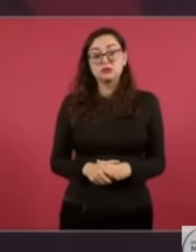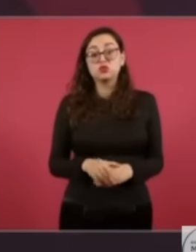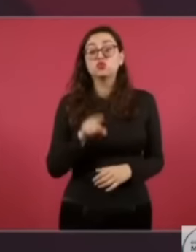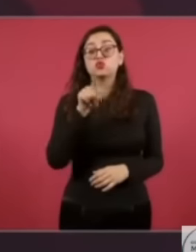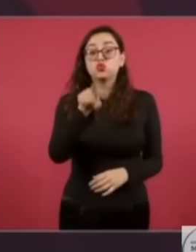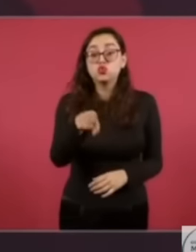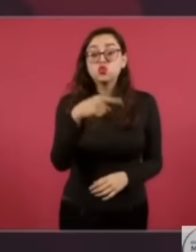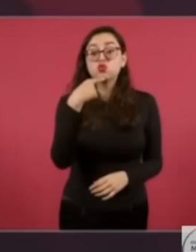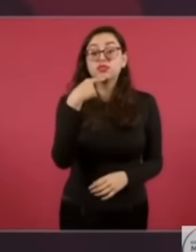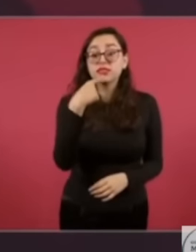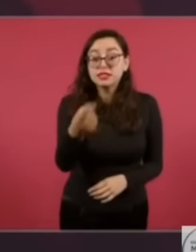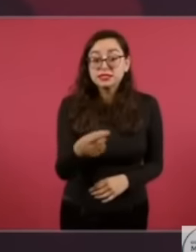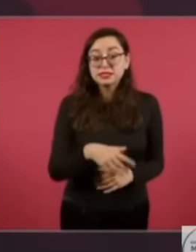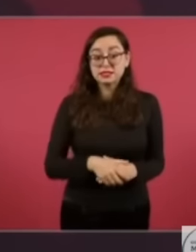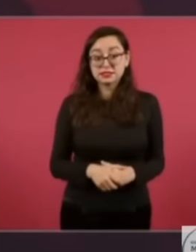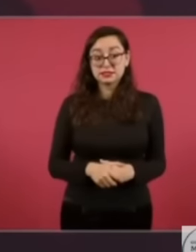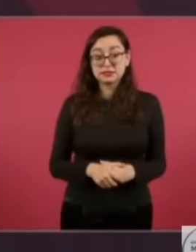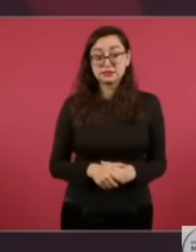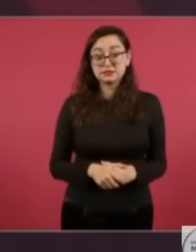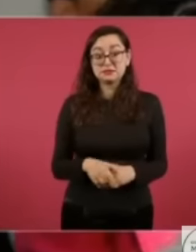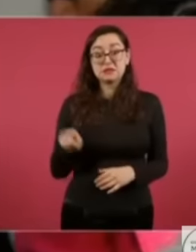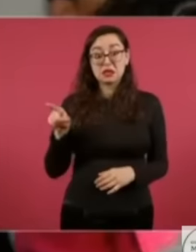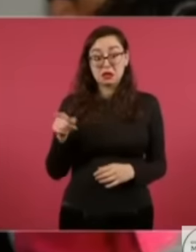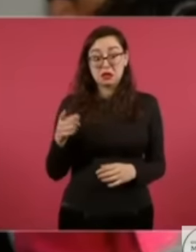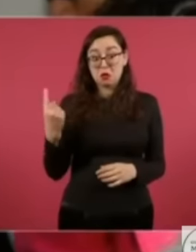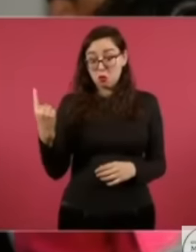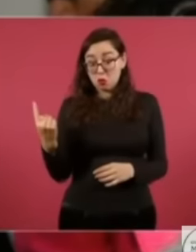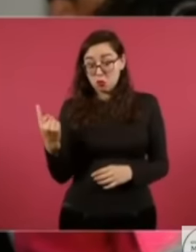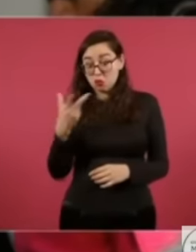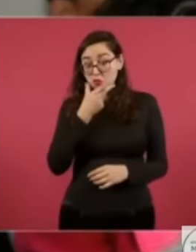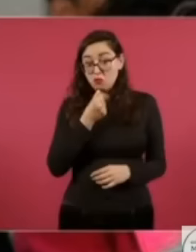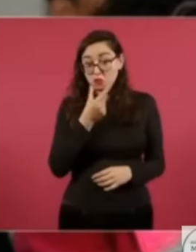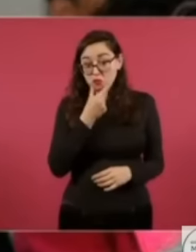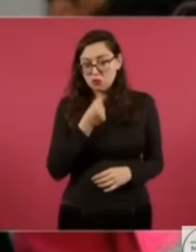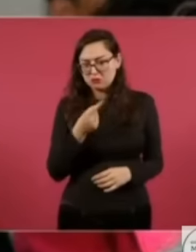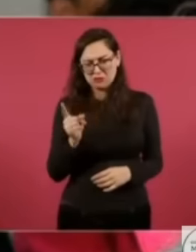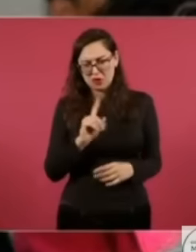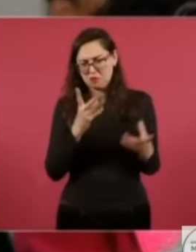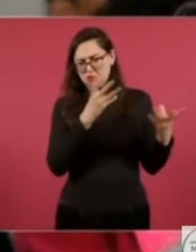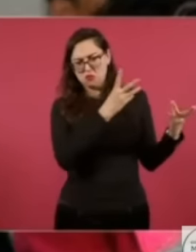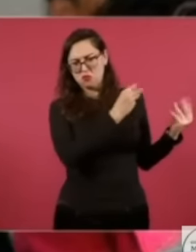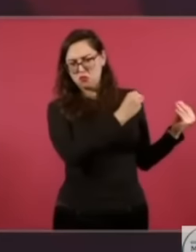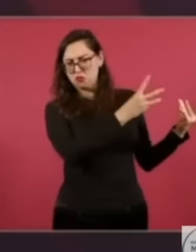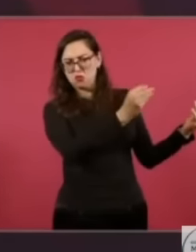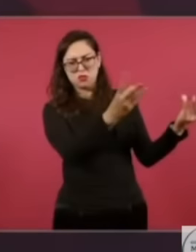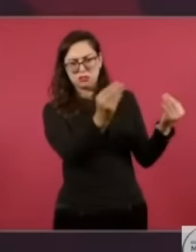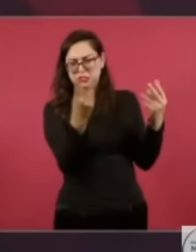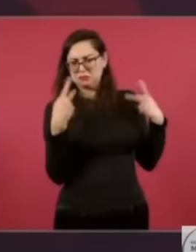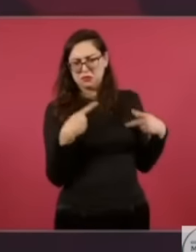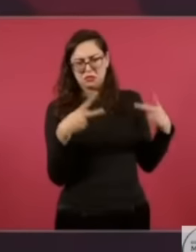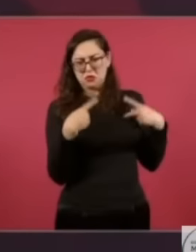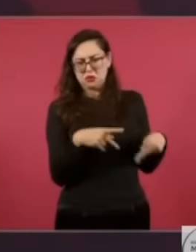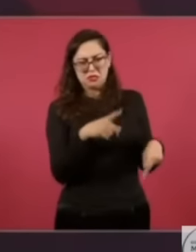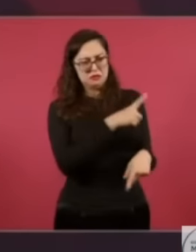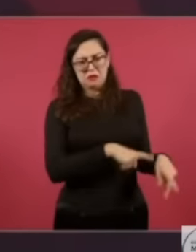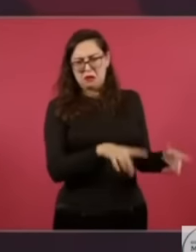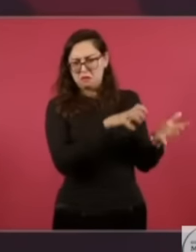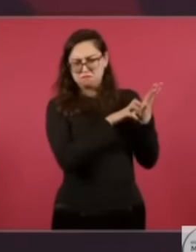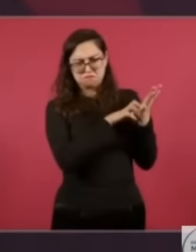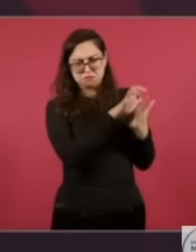dices tú, y saben que no solo ese señor, sino millones, porque